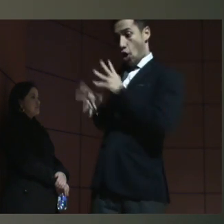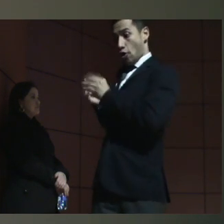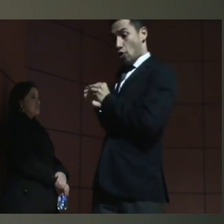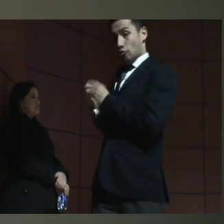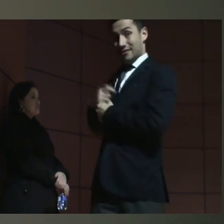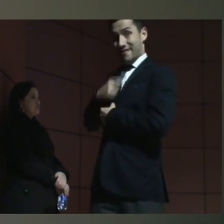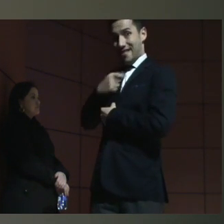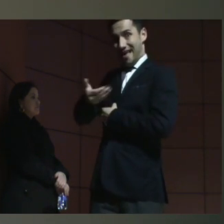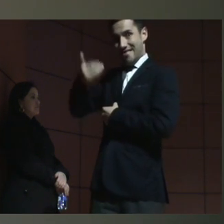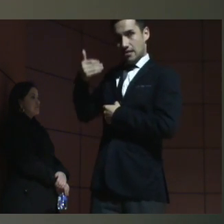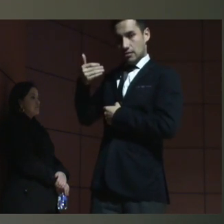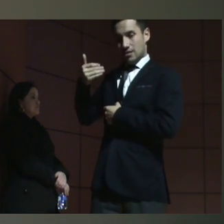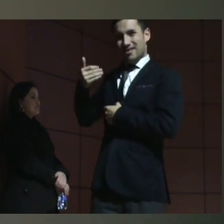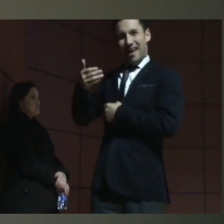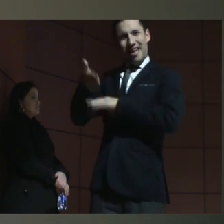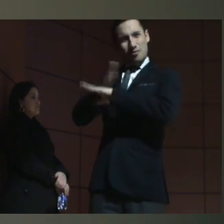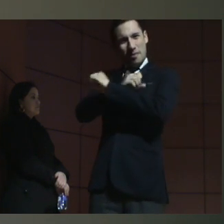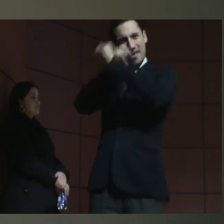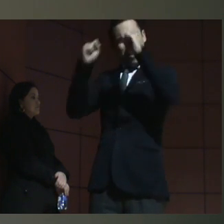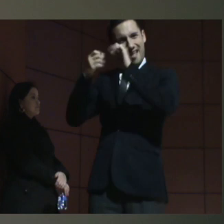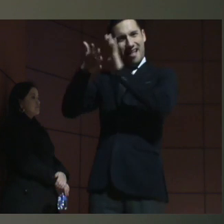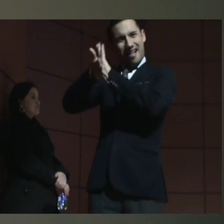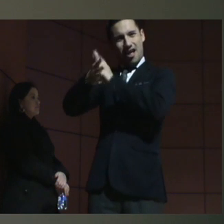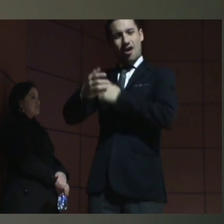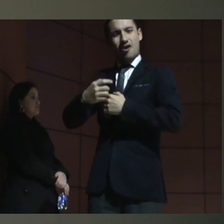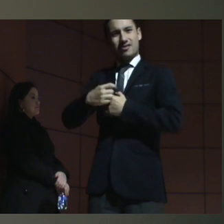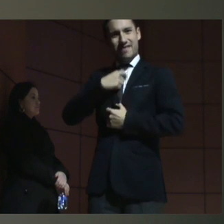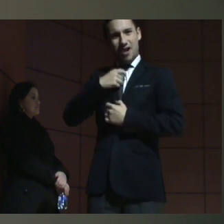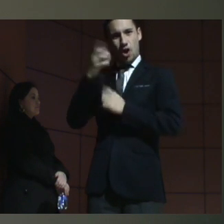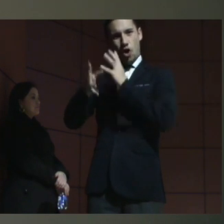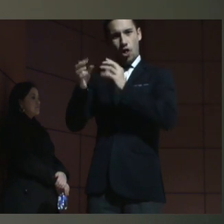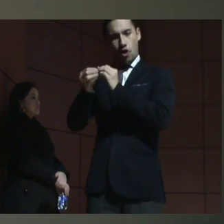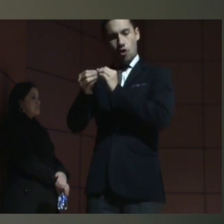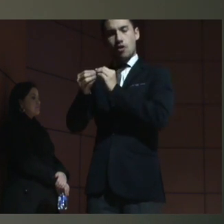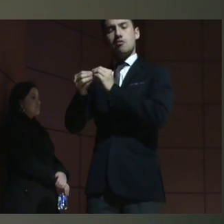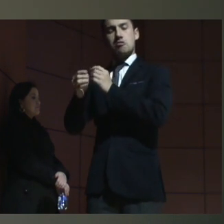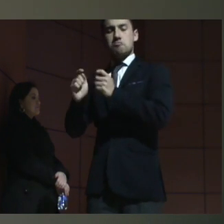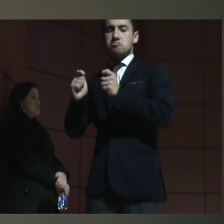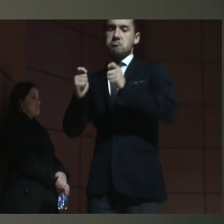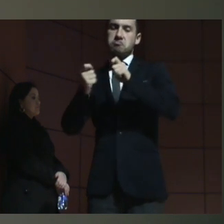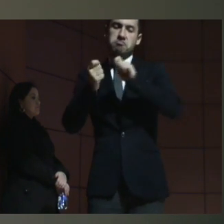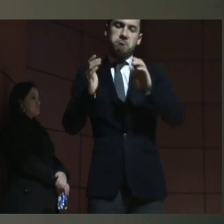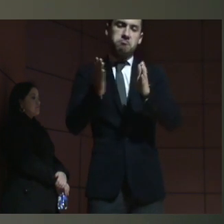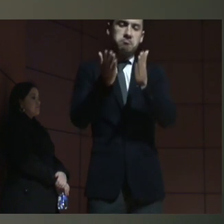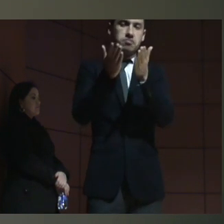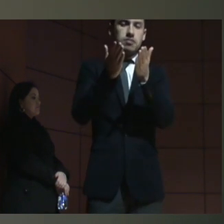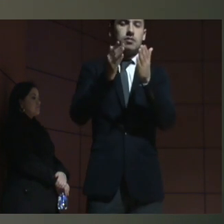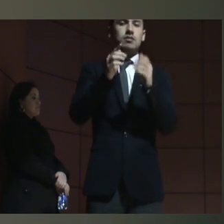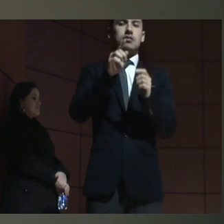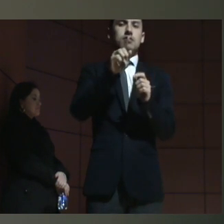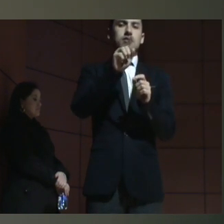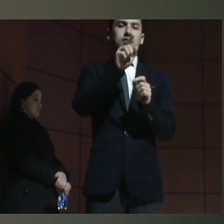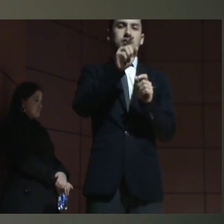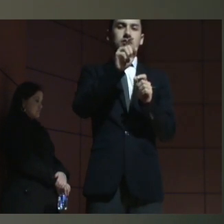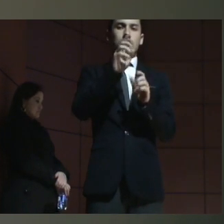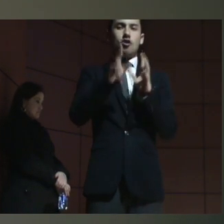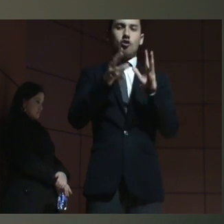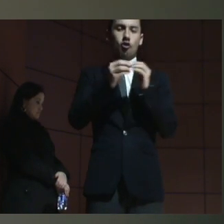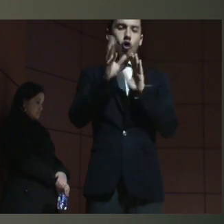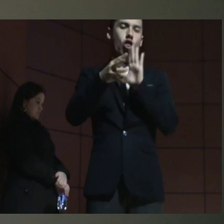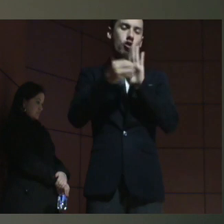que veíamos al inicio tenía para este tipo de para las personas que tenían las